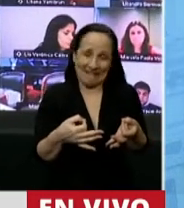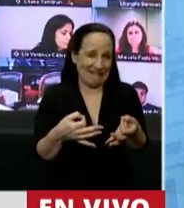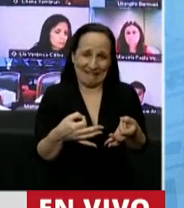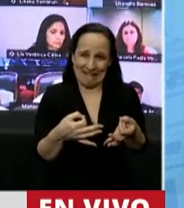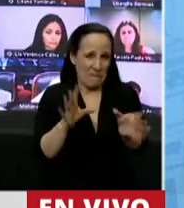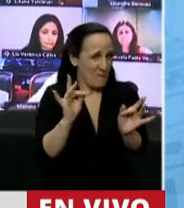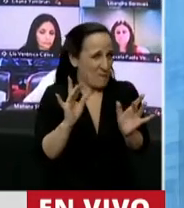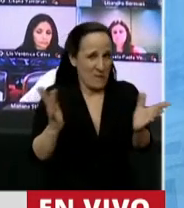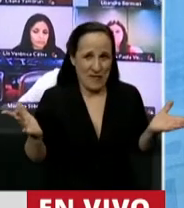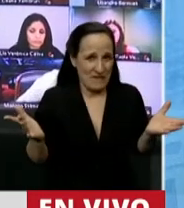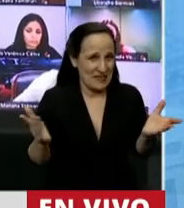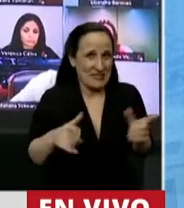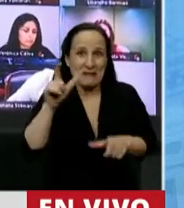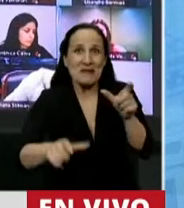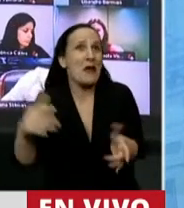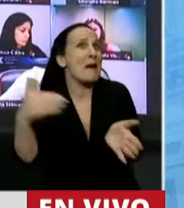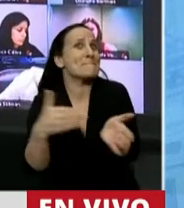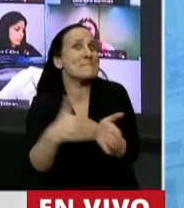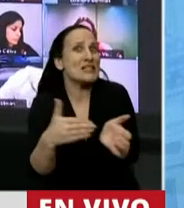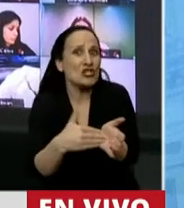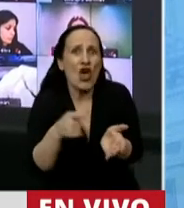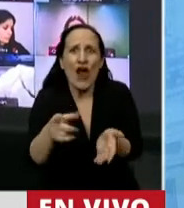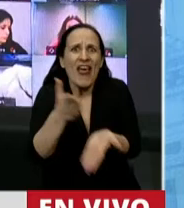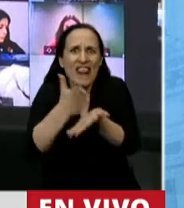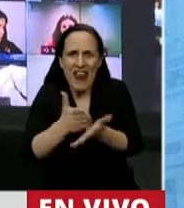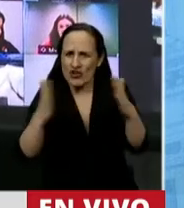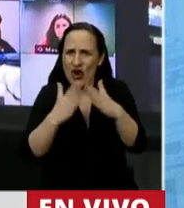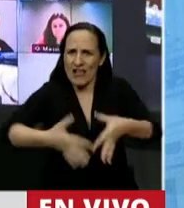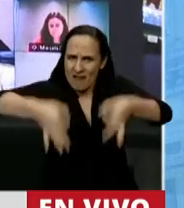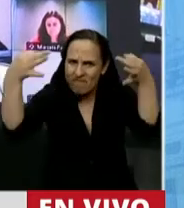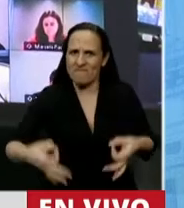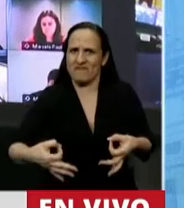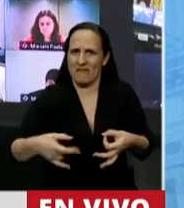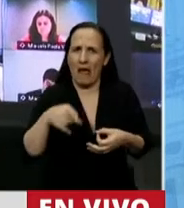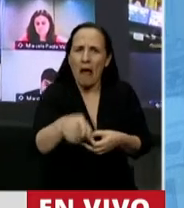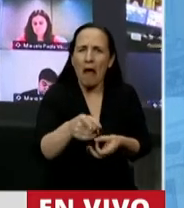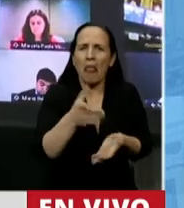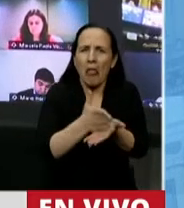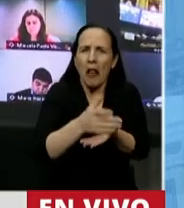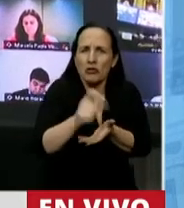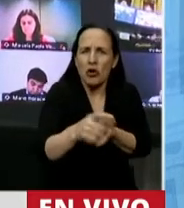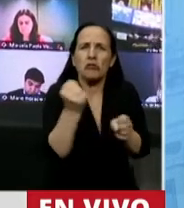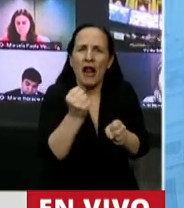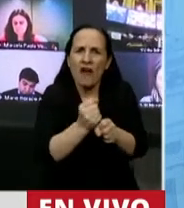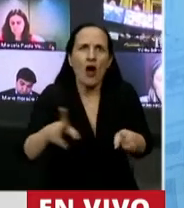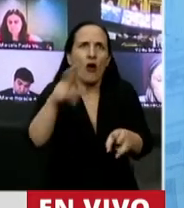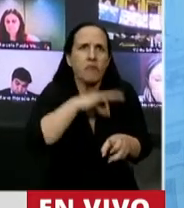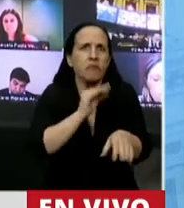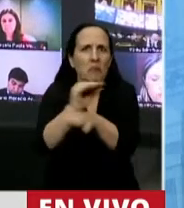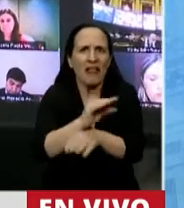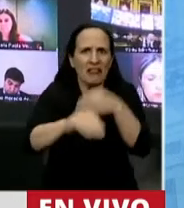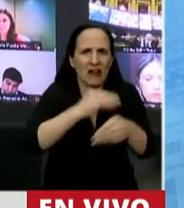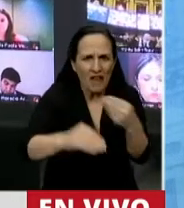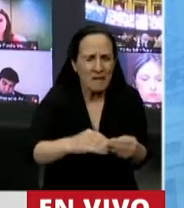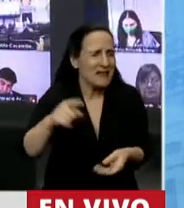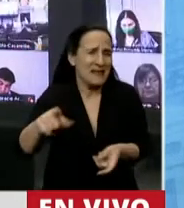donde millones no pueden ejercer su derecho a vivir bajo un techo digno, a trabajar para sostener a sus familias, donde millones ni